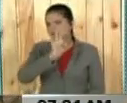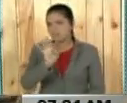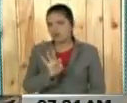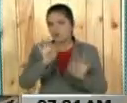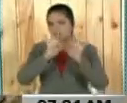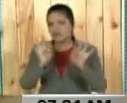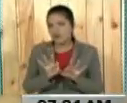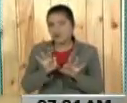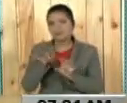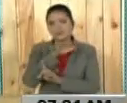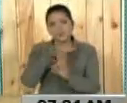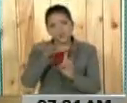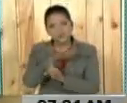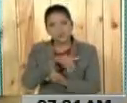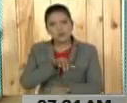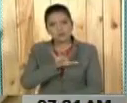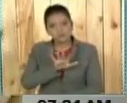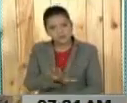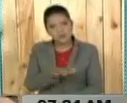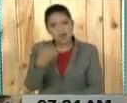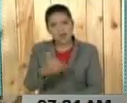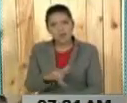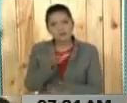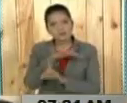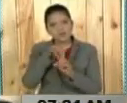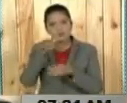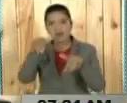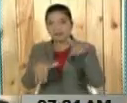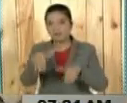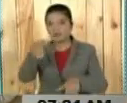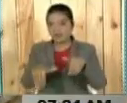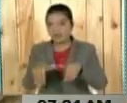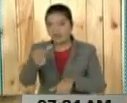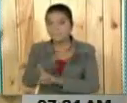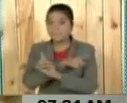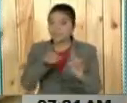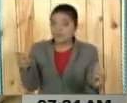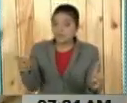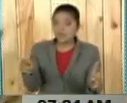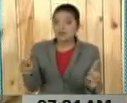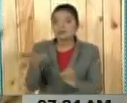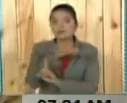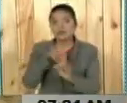se unen coyunturalmente cuando hay una coyuntura electoral, y cuando la